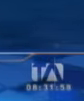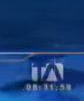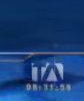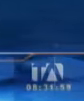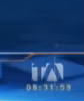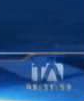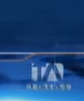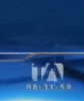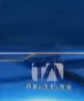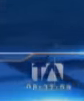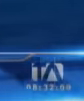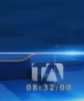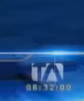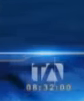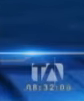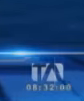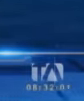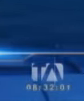098-737-1414,